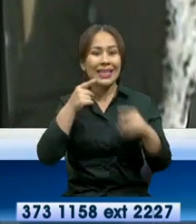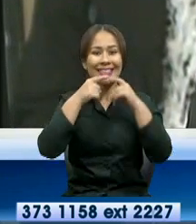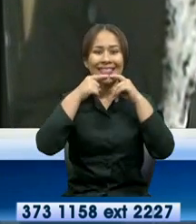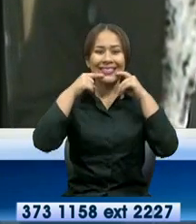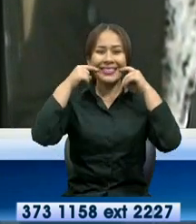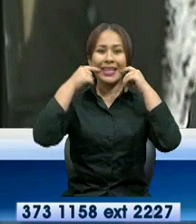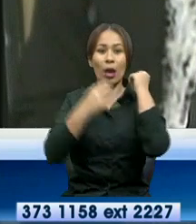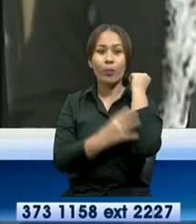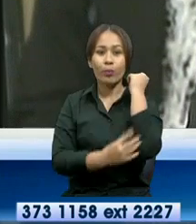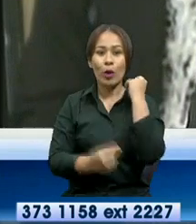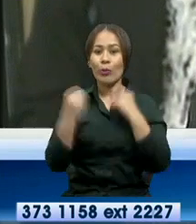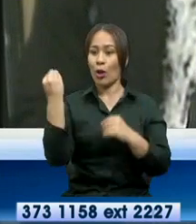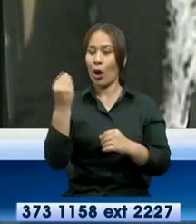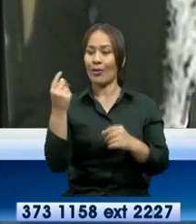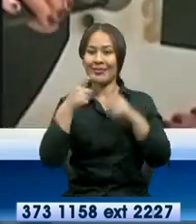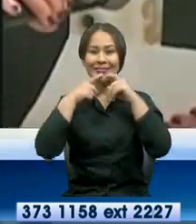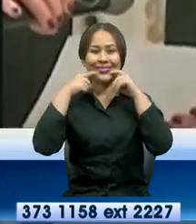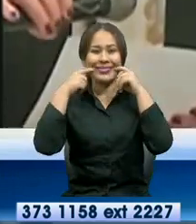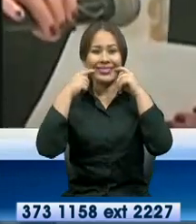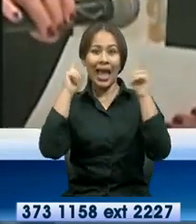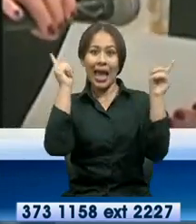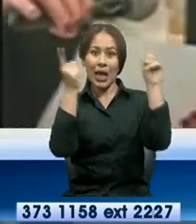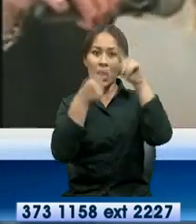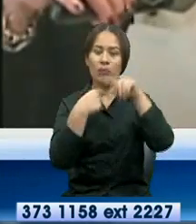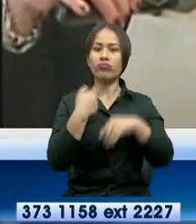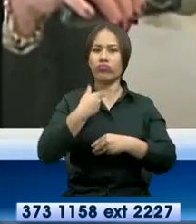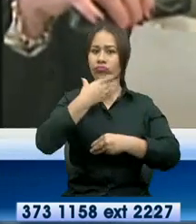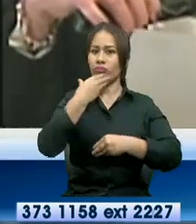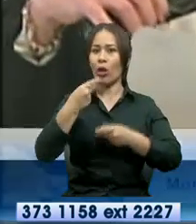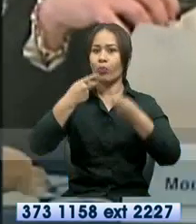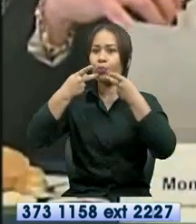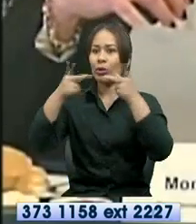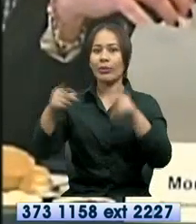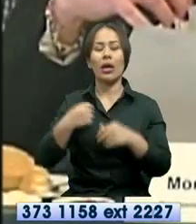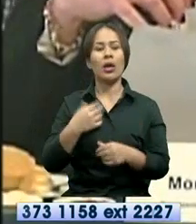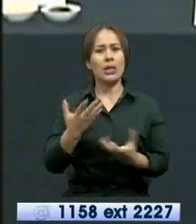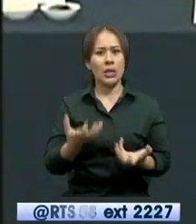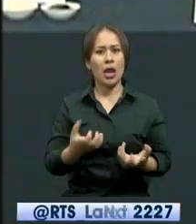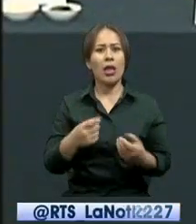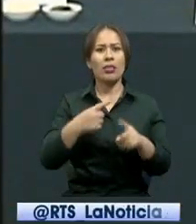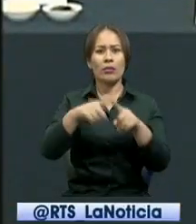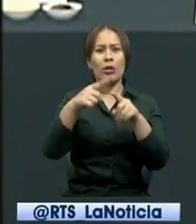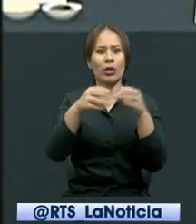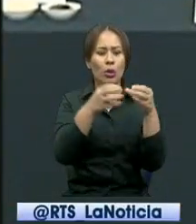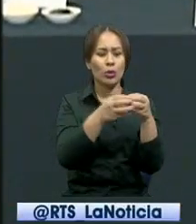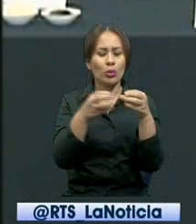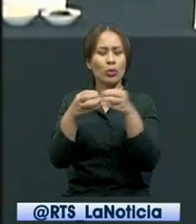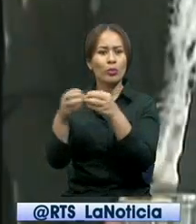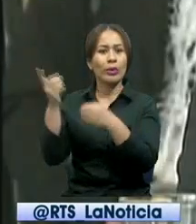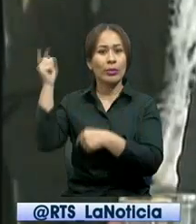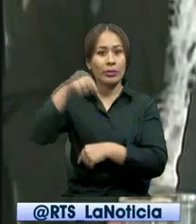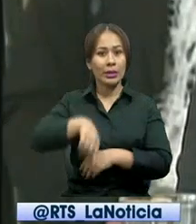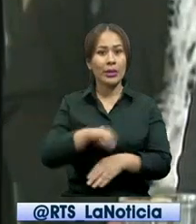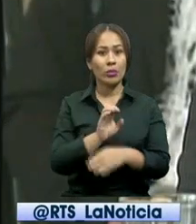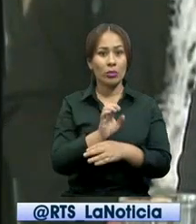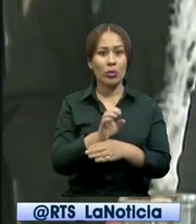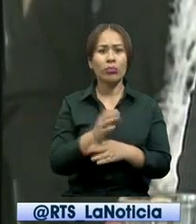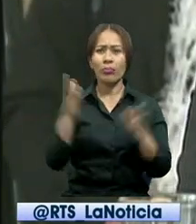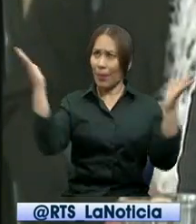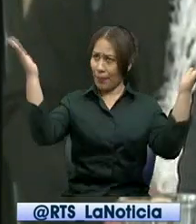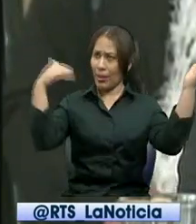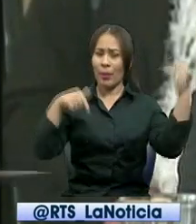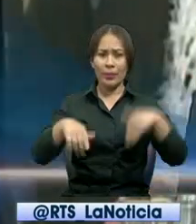de los jóvenes con las caras de alegría. Además, es partidario de que regresen las ONGs que salieron del país. Y que vuelvan a